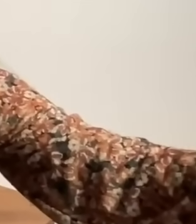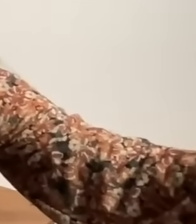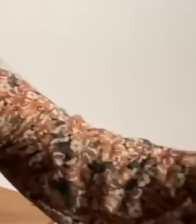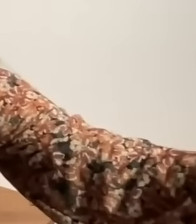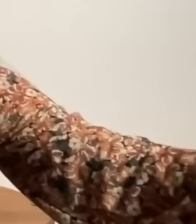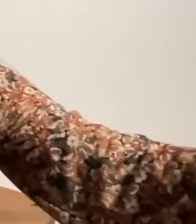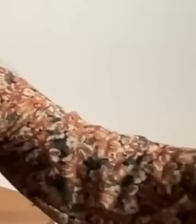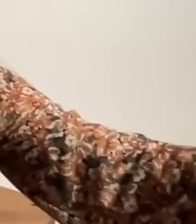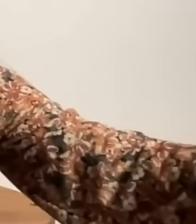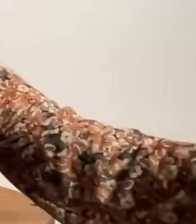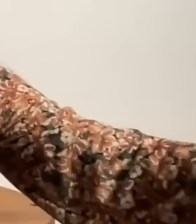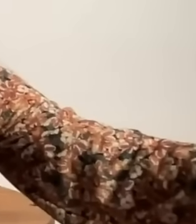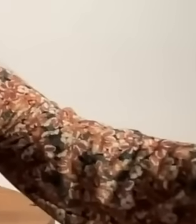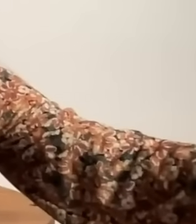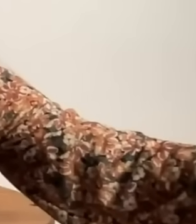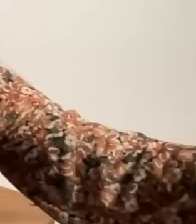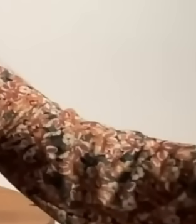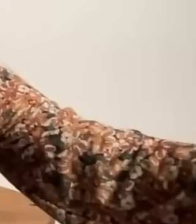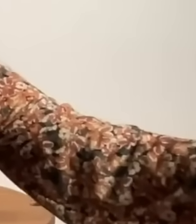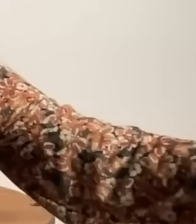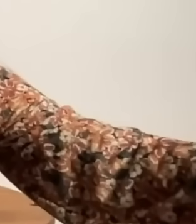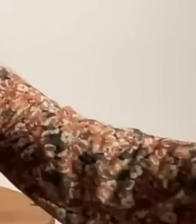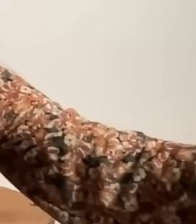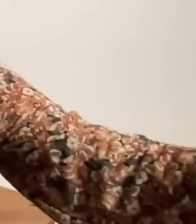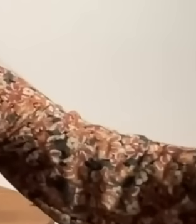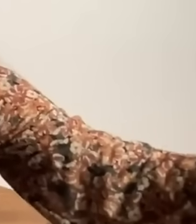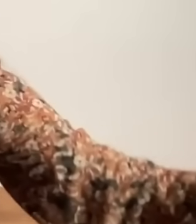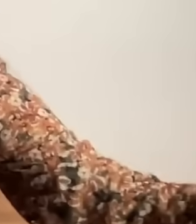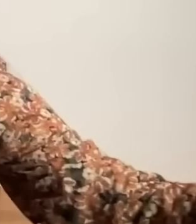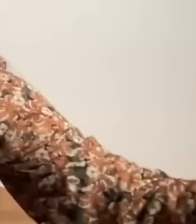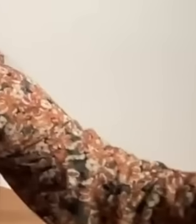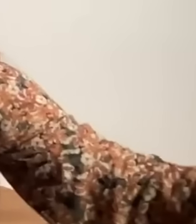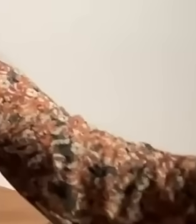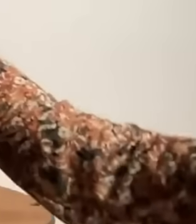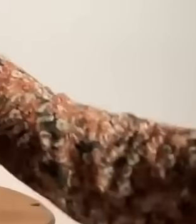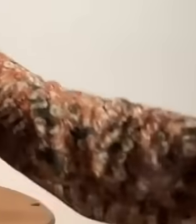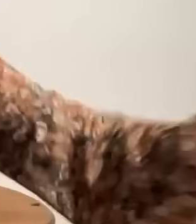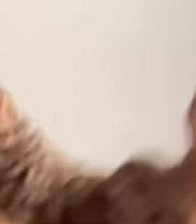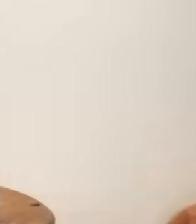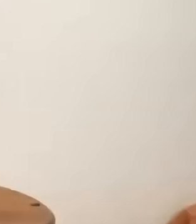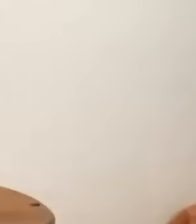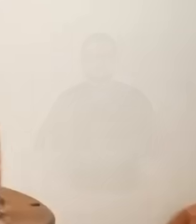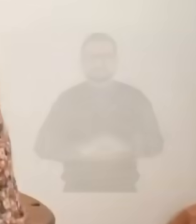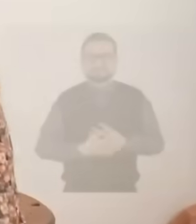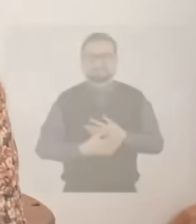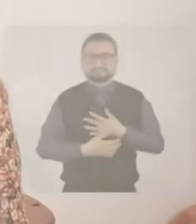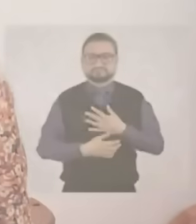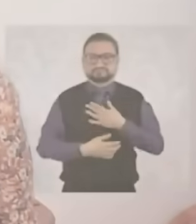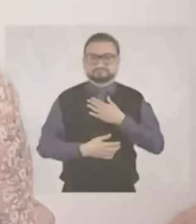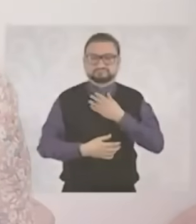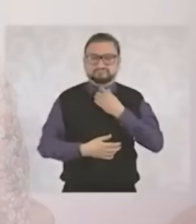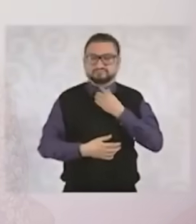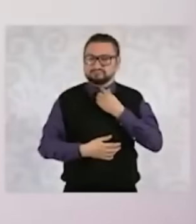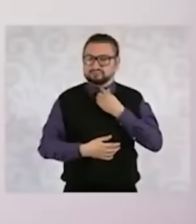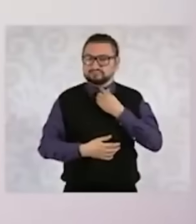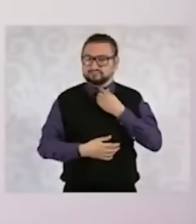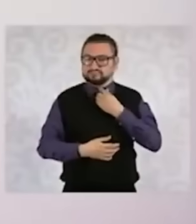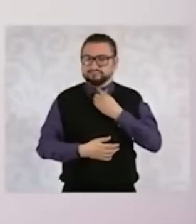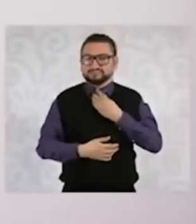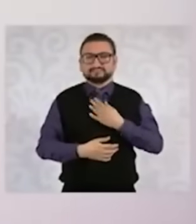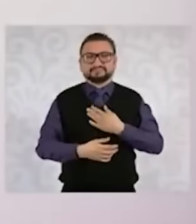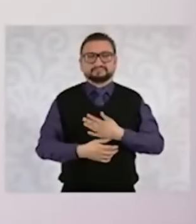asegura también ella que Genaro García Luna en ningún sentido es víctima. Vamos a escucharla. Mucho cinismo,